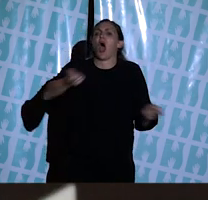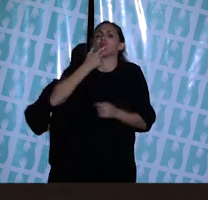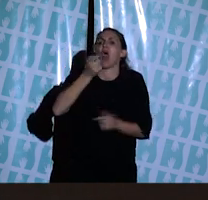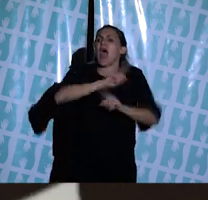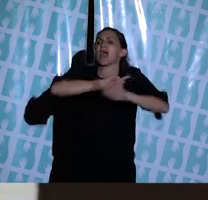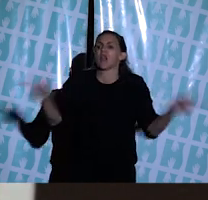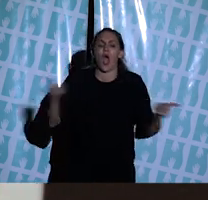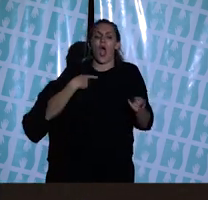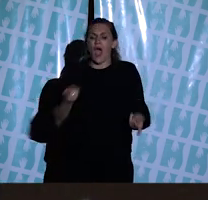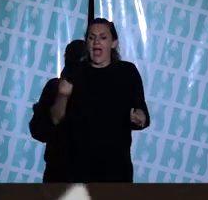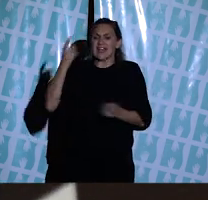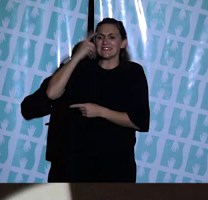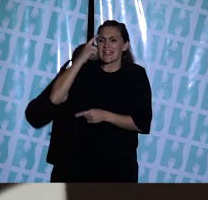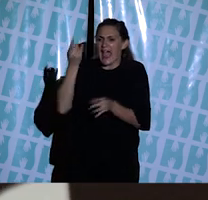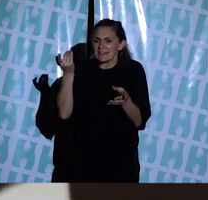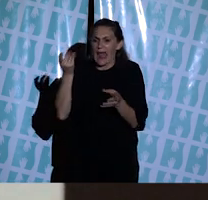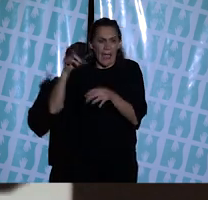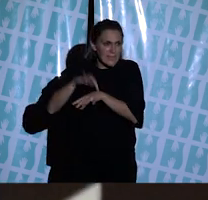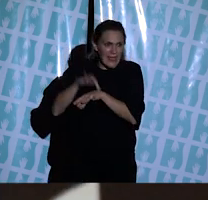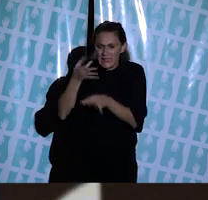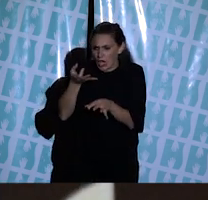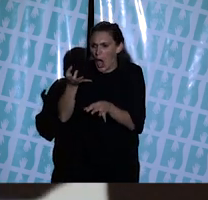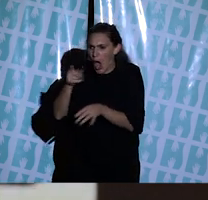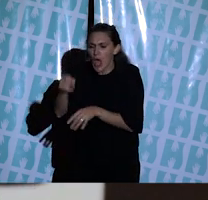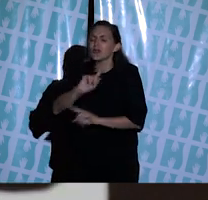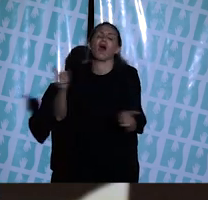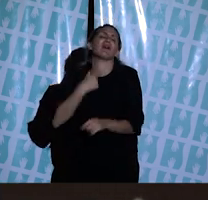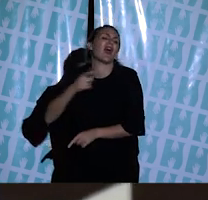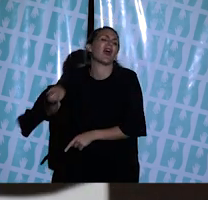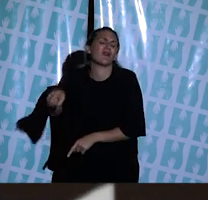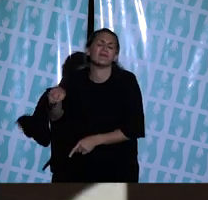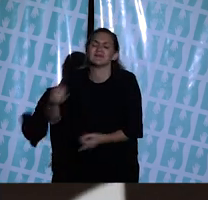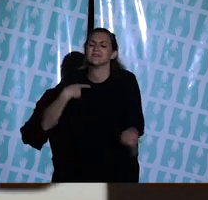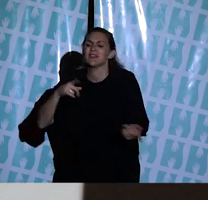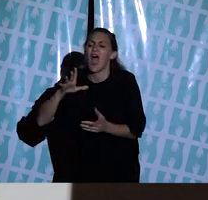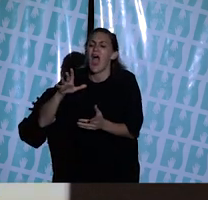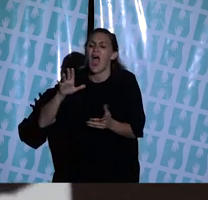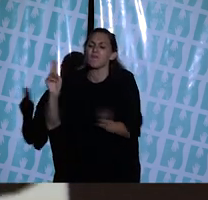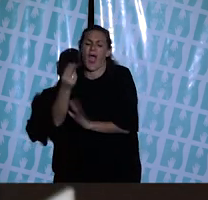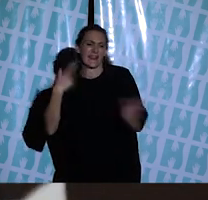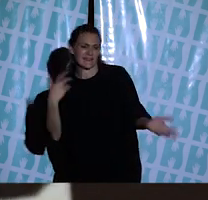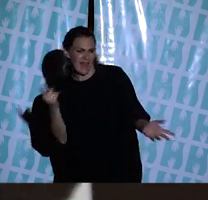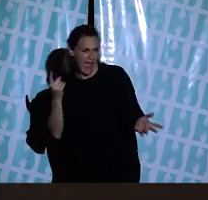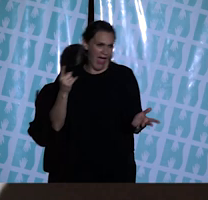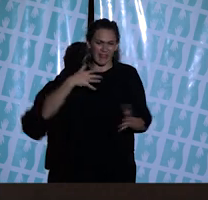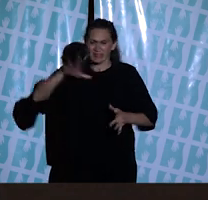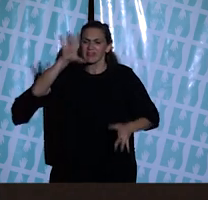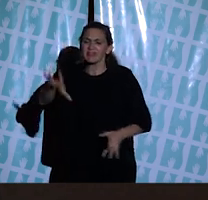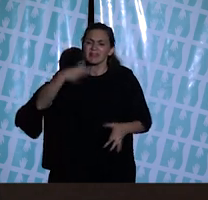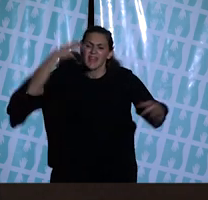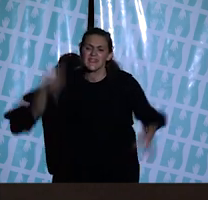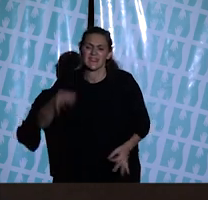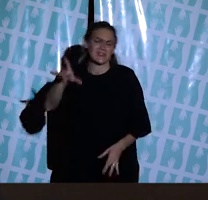los pacientes se suiciden, no quiero que haya corrupción, no quiero que gane este o que gane aquel, o que la gente sea mala o que